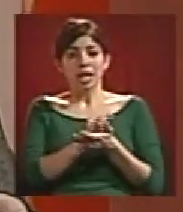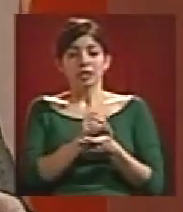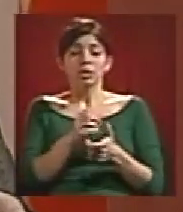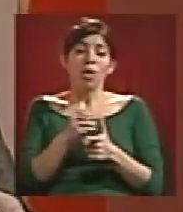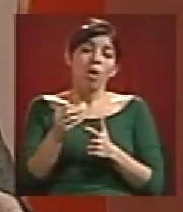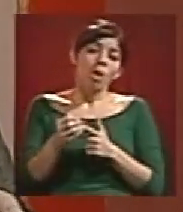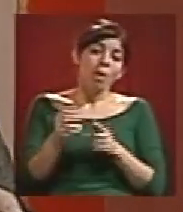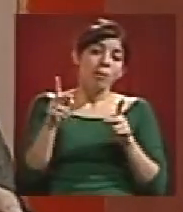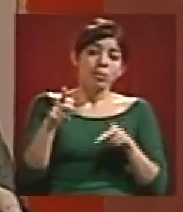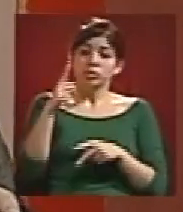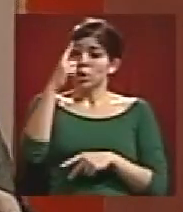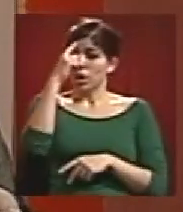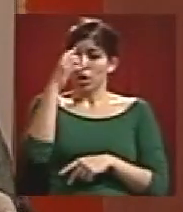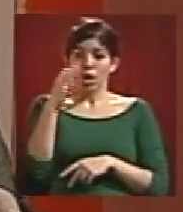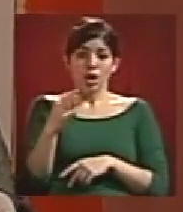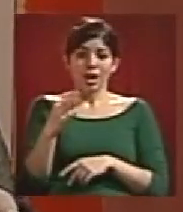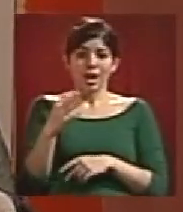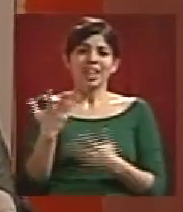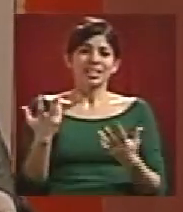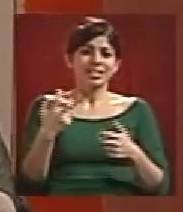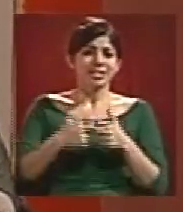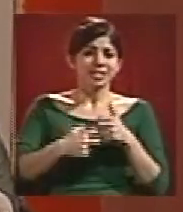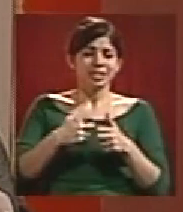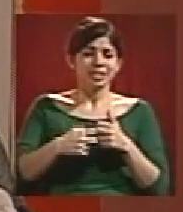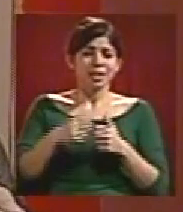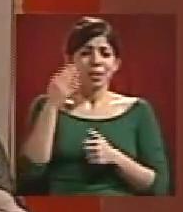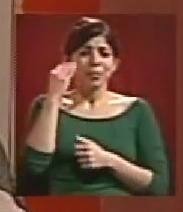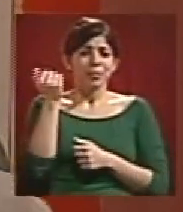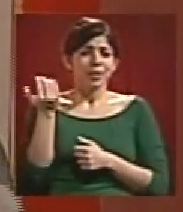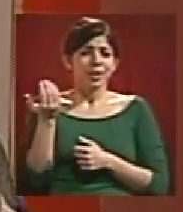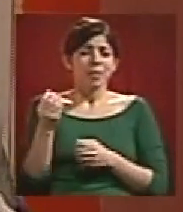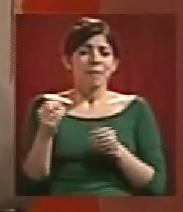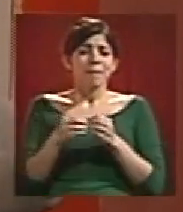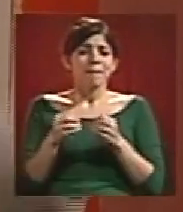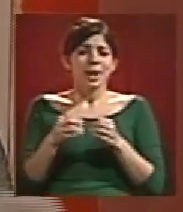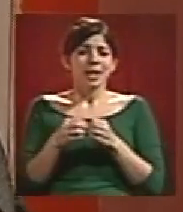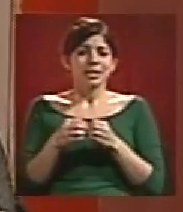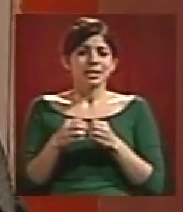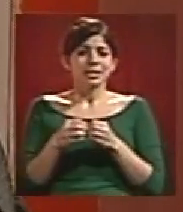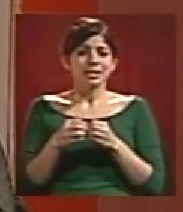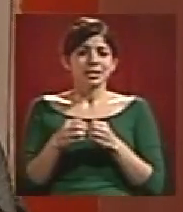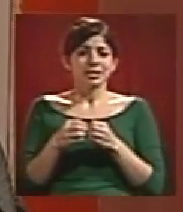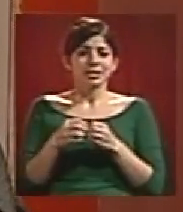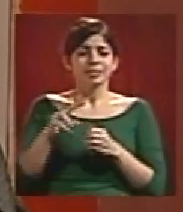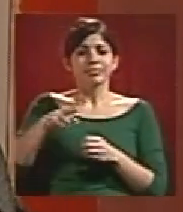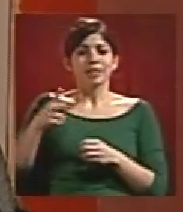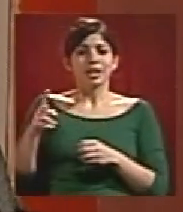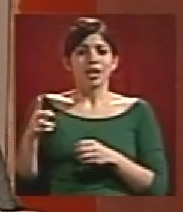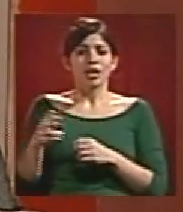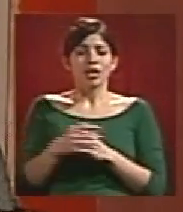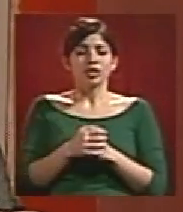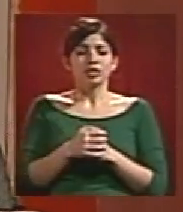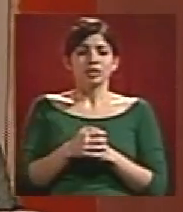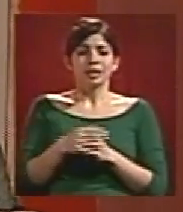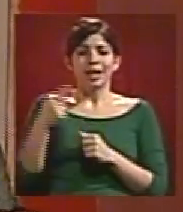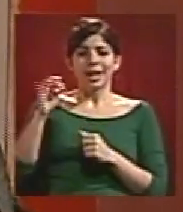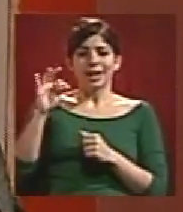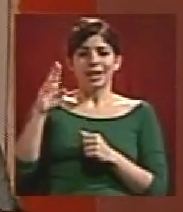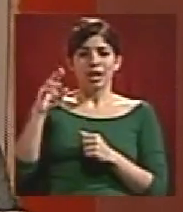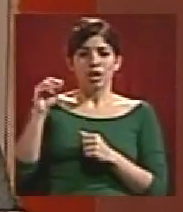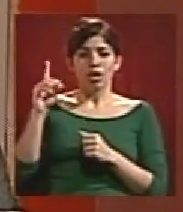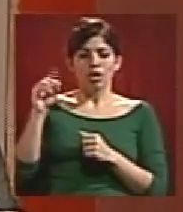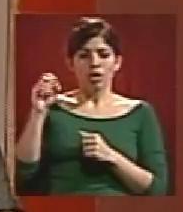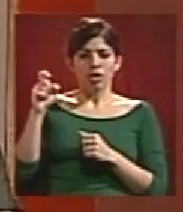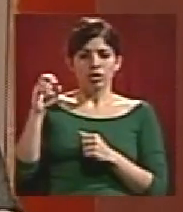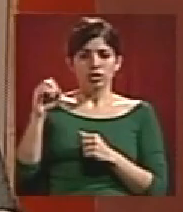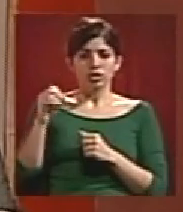cree, es complicado el tema, porque habrá que ser mucho más heterodoxo en las medidas que pueda proponer una